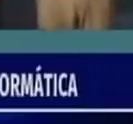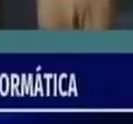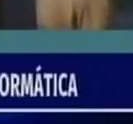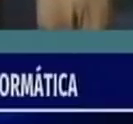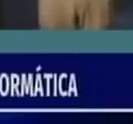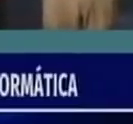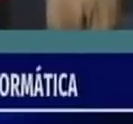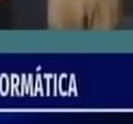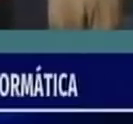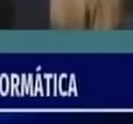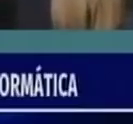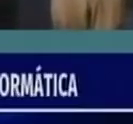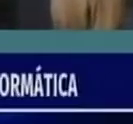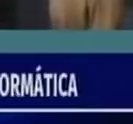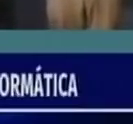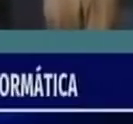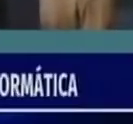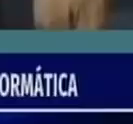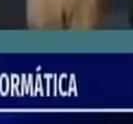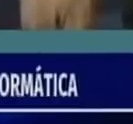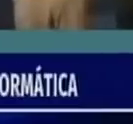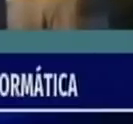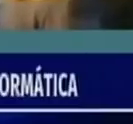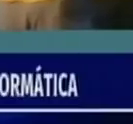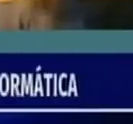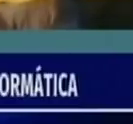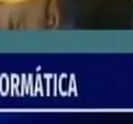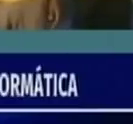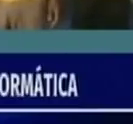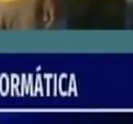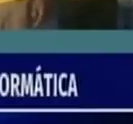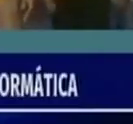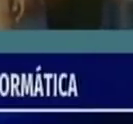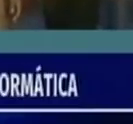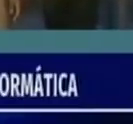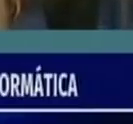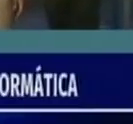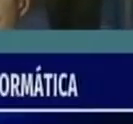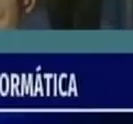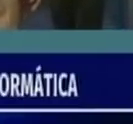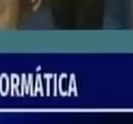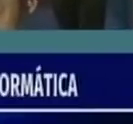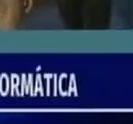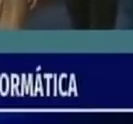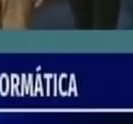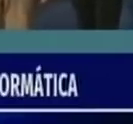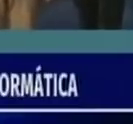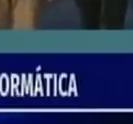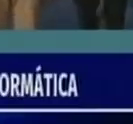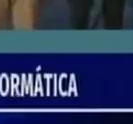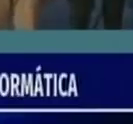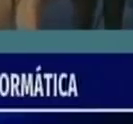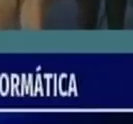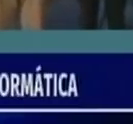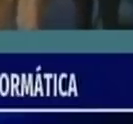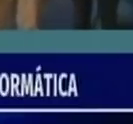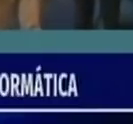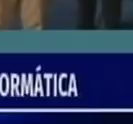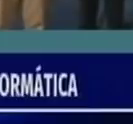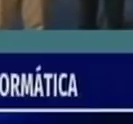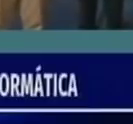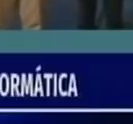esa juventud profesional, científica, técnica, esa juventud hermosa, para operar el